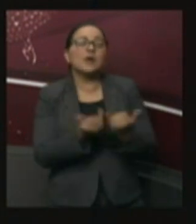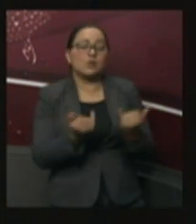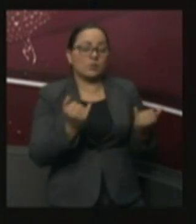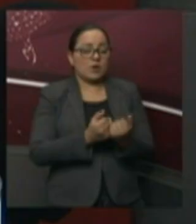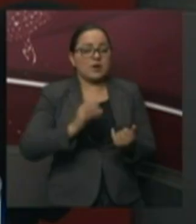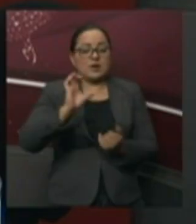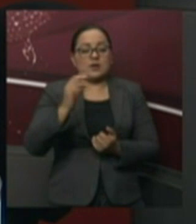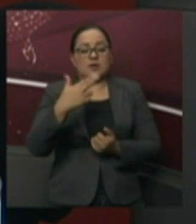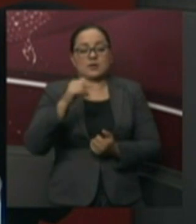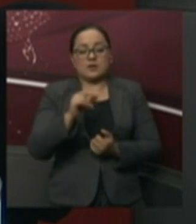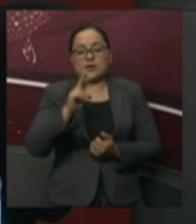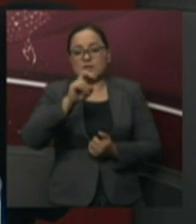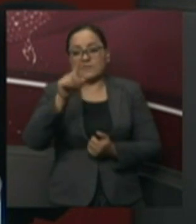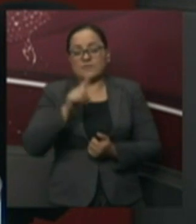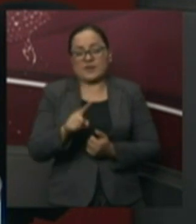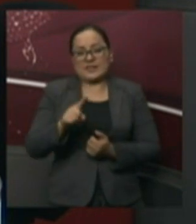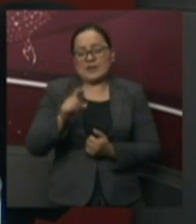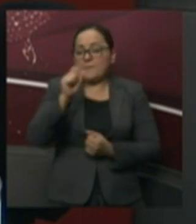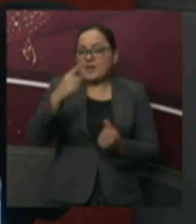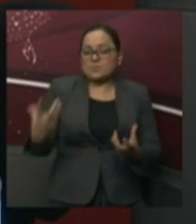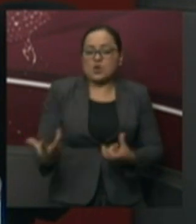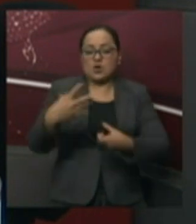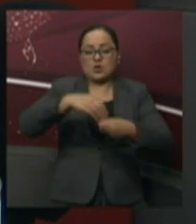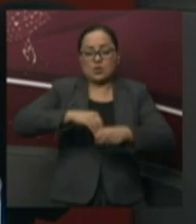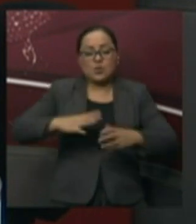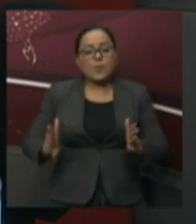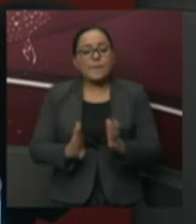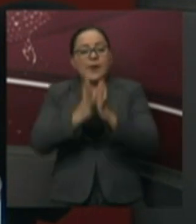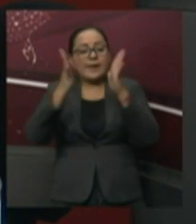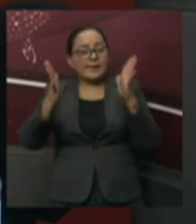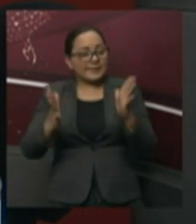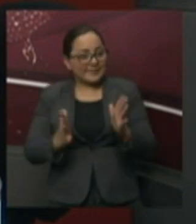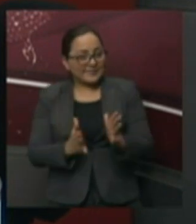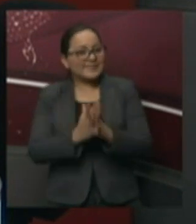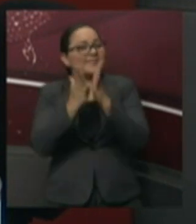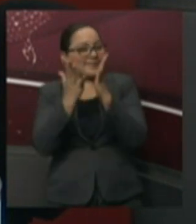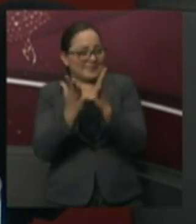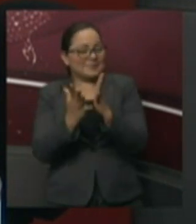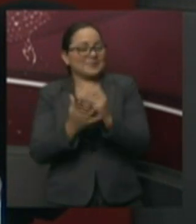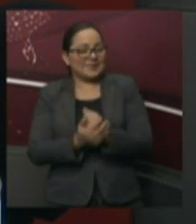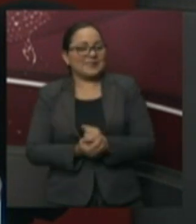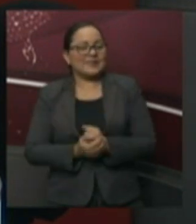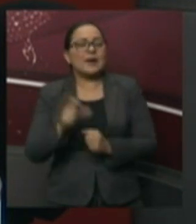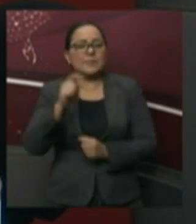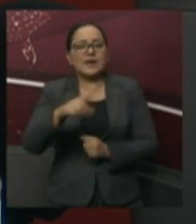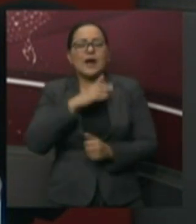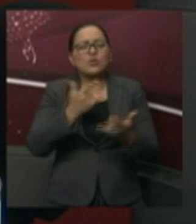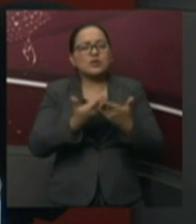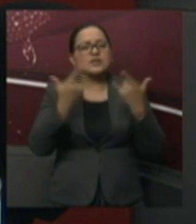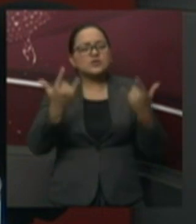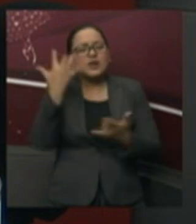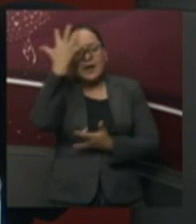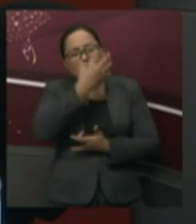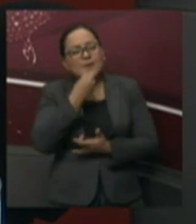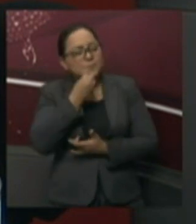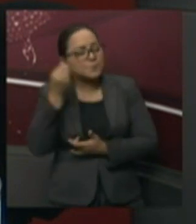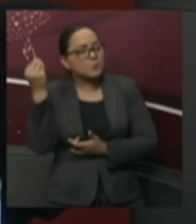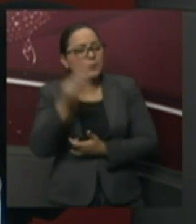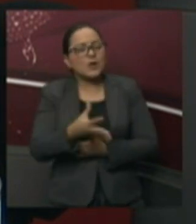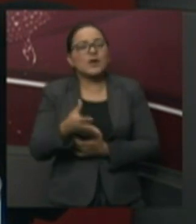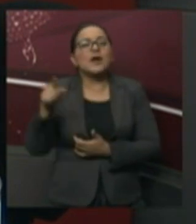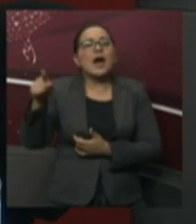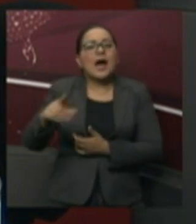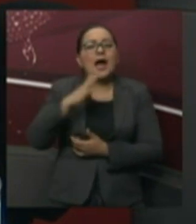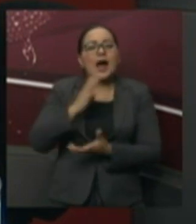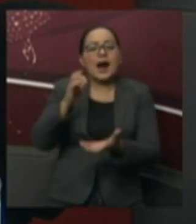Morado participó de todos estos movimientos. Hay una historia muy bella porque se